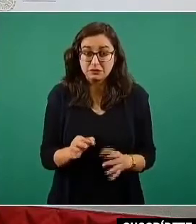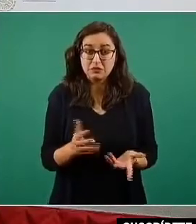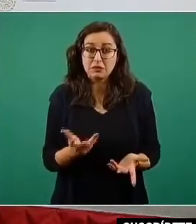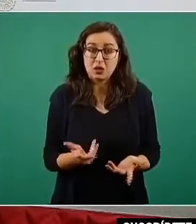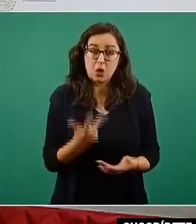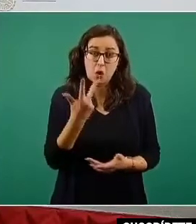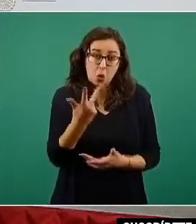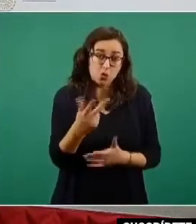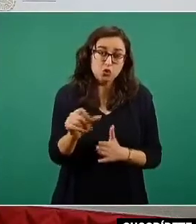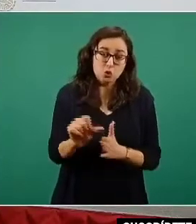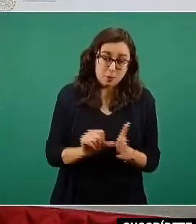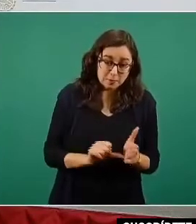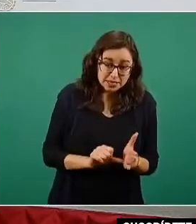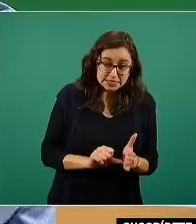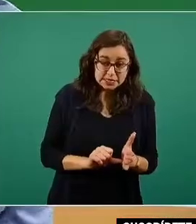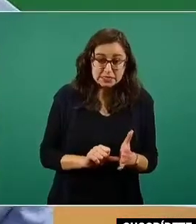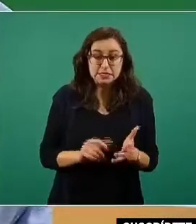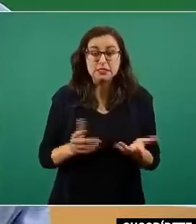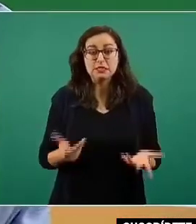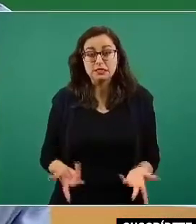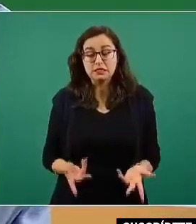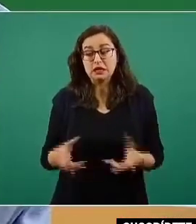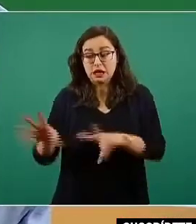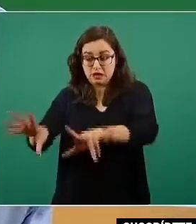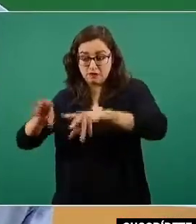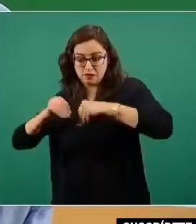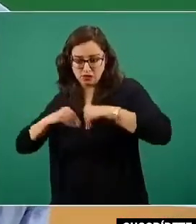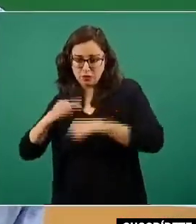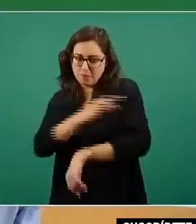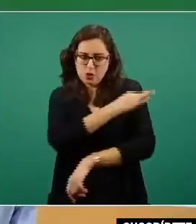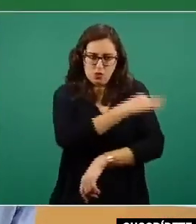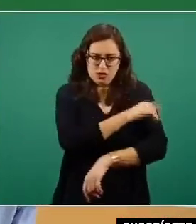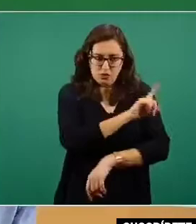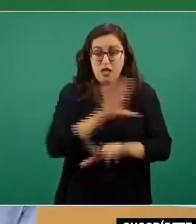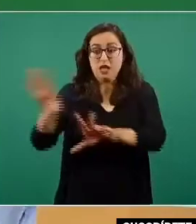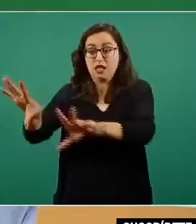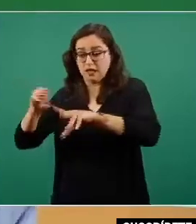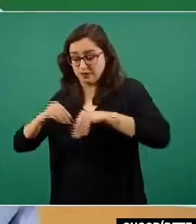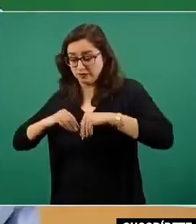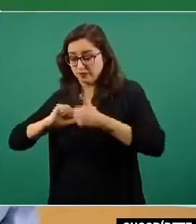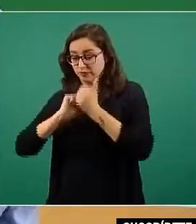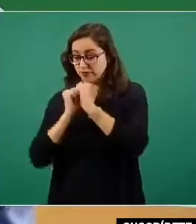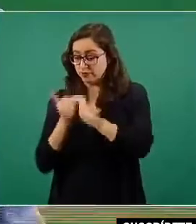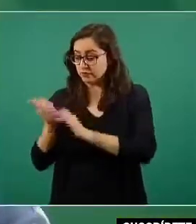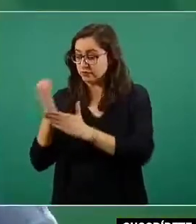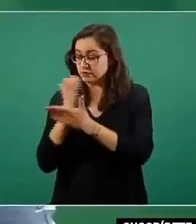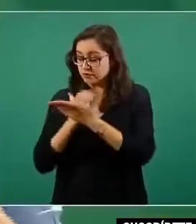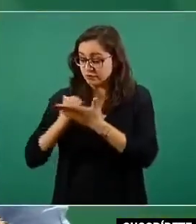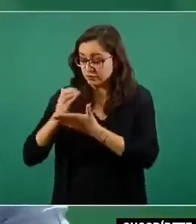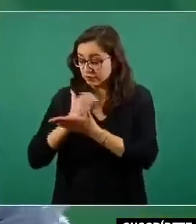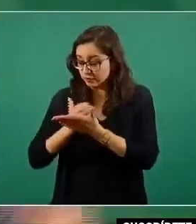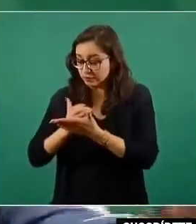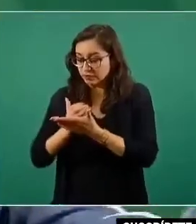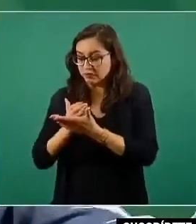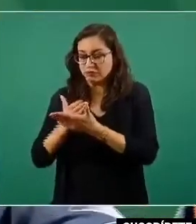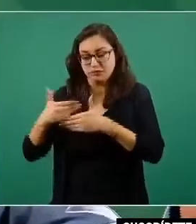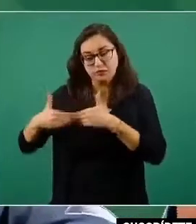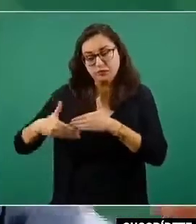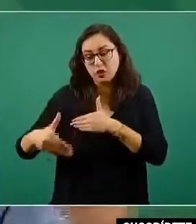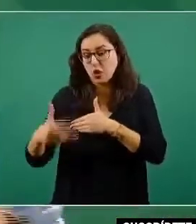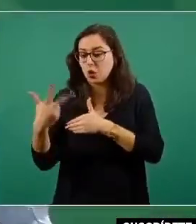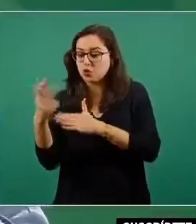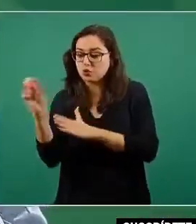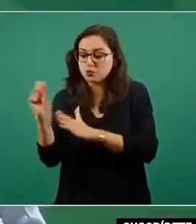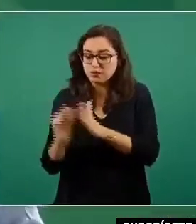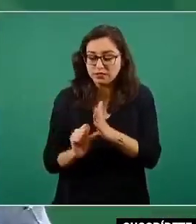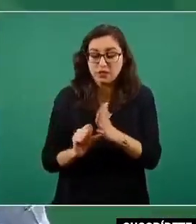8 meses. La pregunta natural y la esperanza de todas y todos es ojalá durara de por vida.